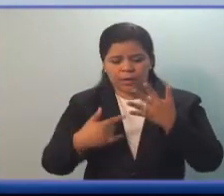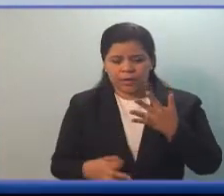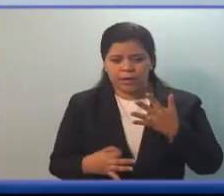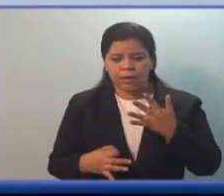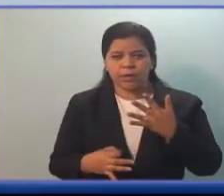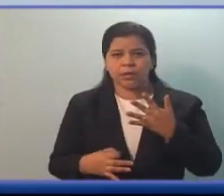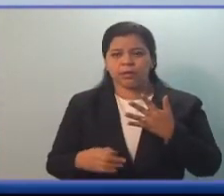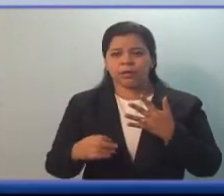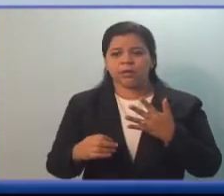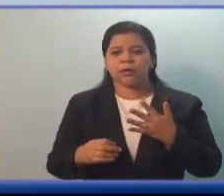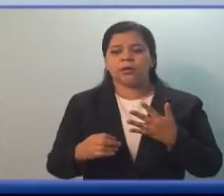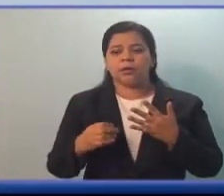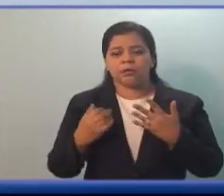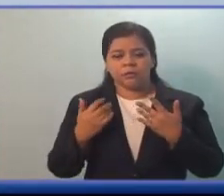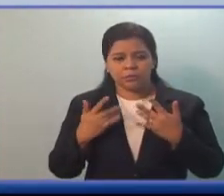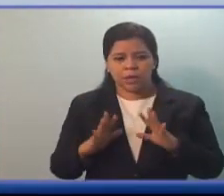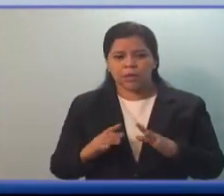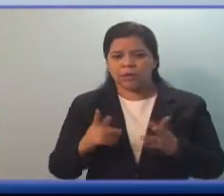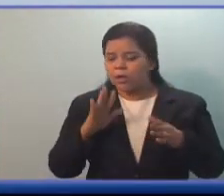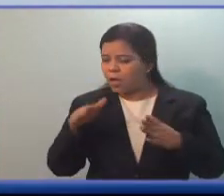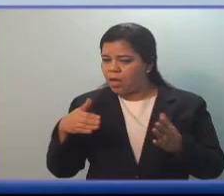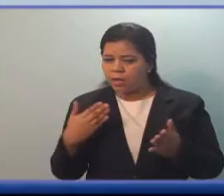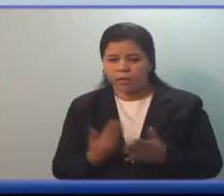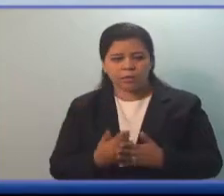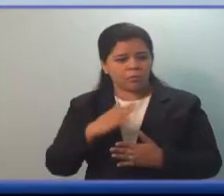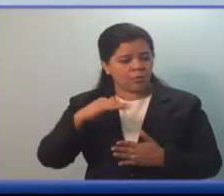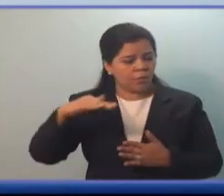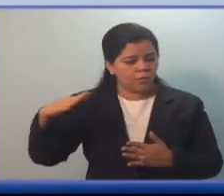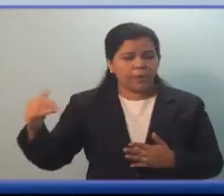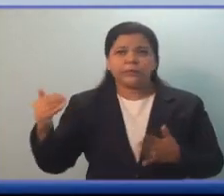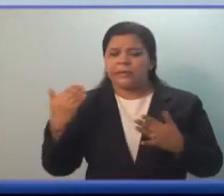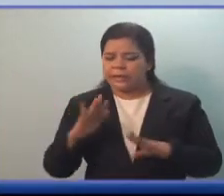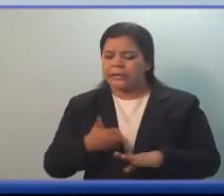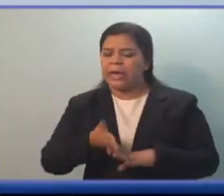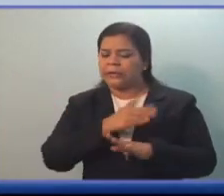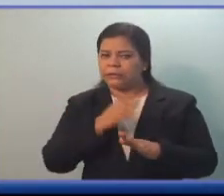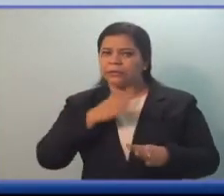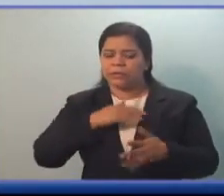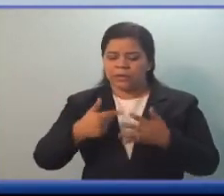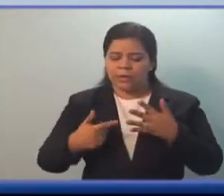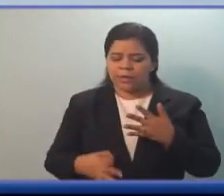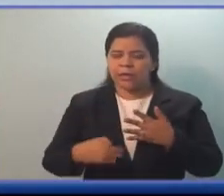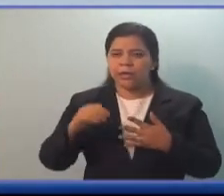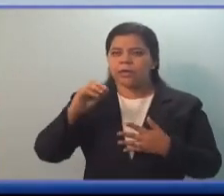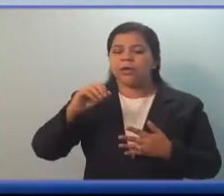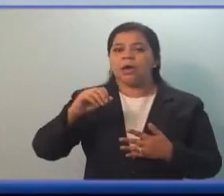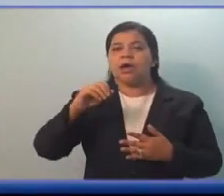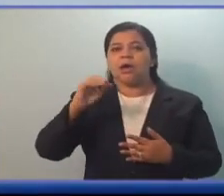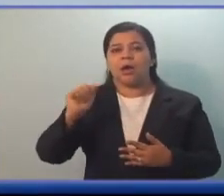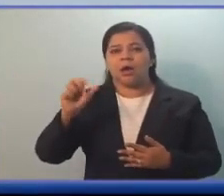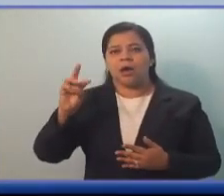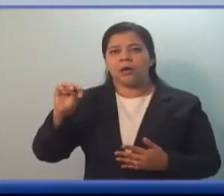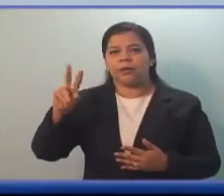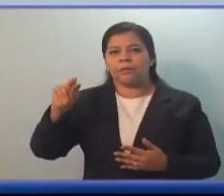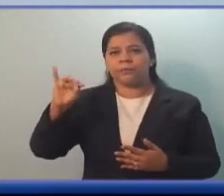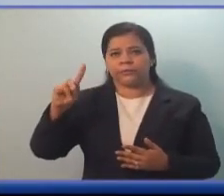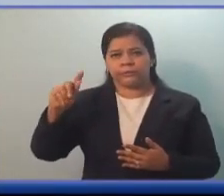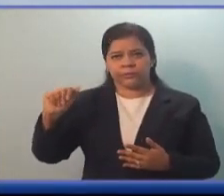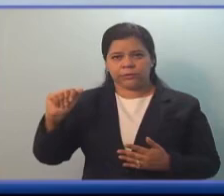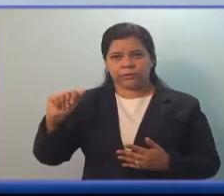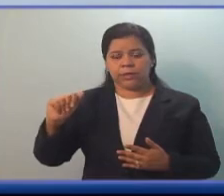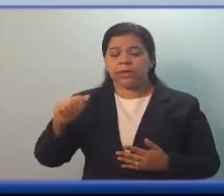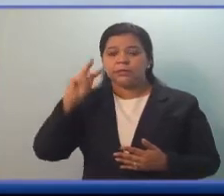impunidad. Así clarito, en todos los países en donde ha habido ley de amnistía, la ley de amnistía son impunes. O sea, porque la amnistía es un